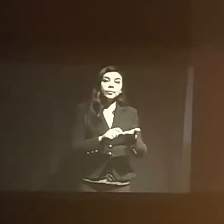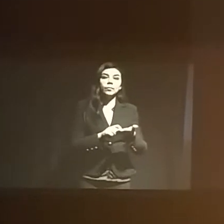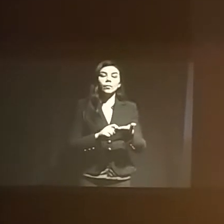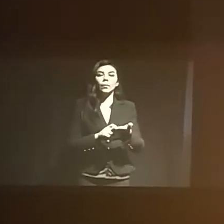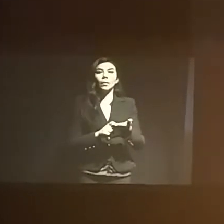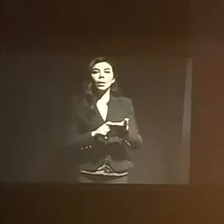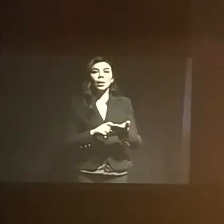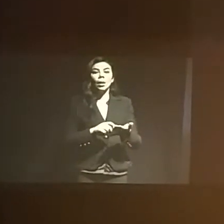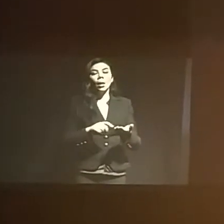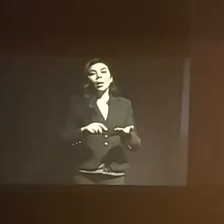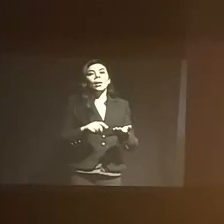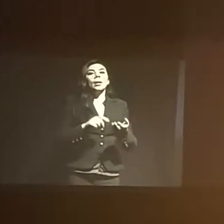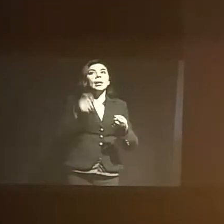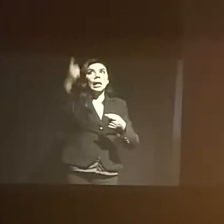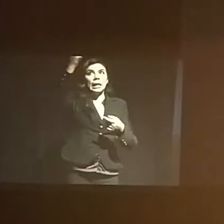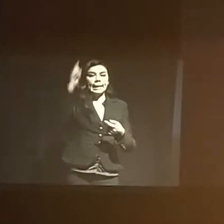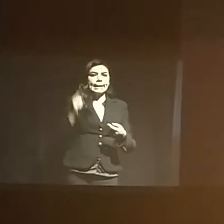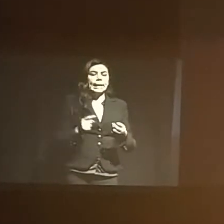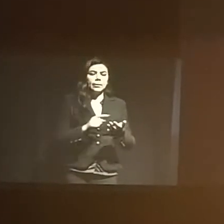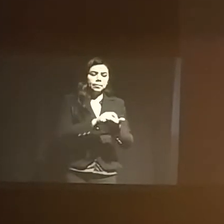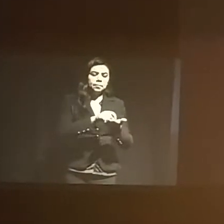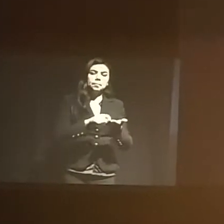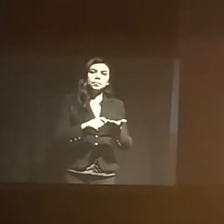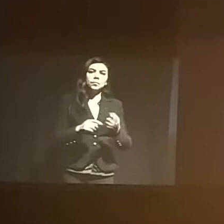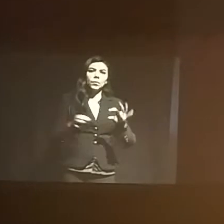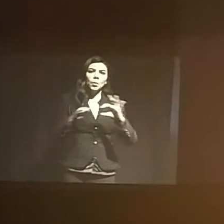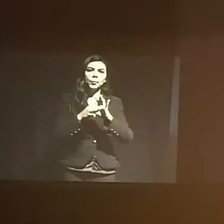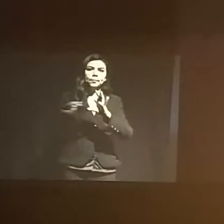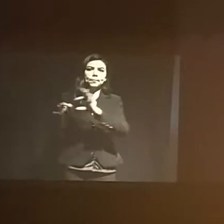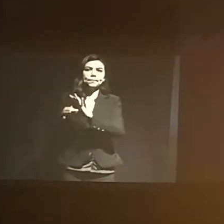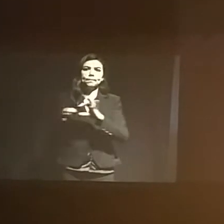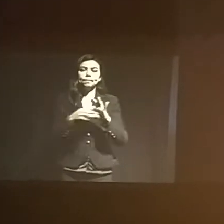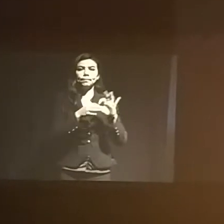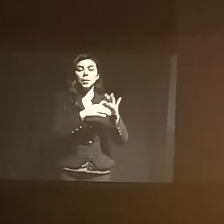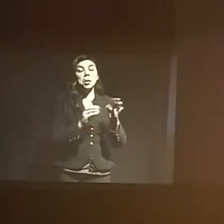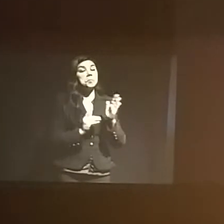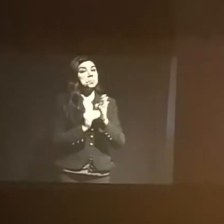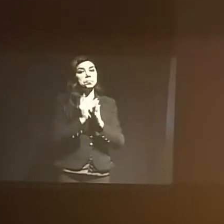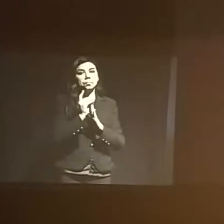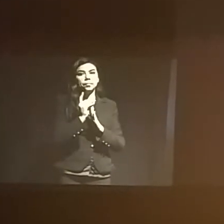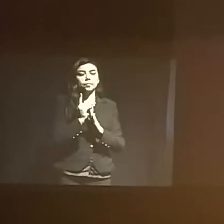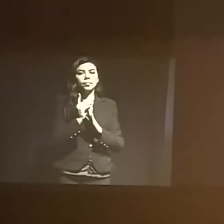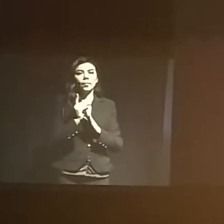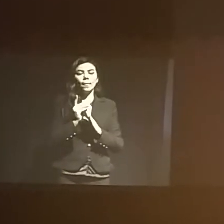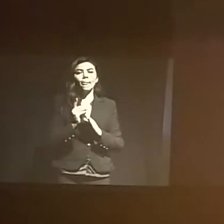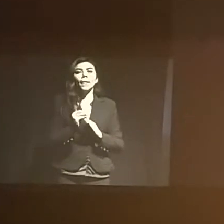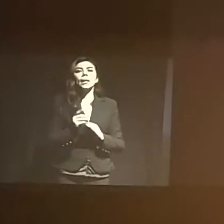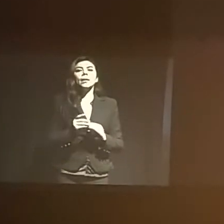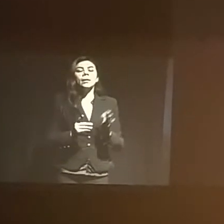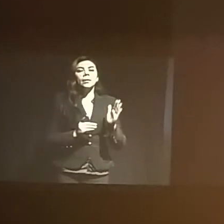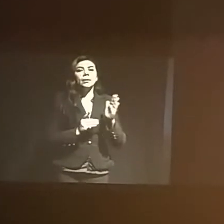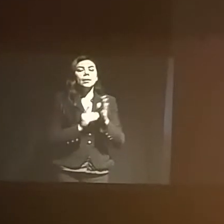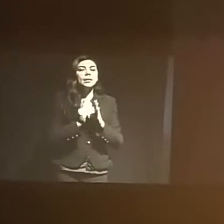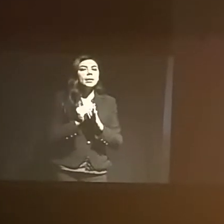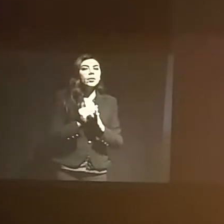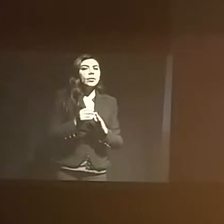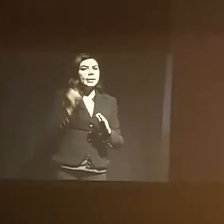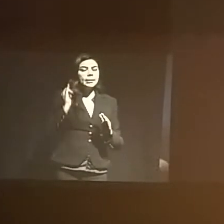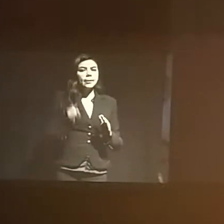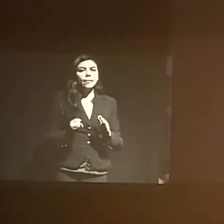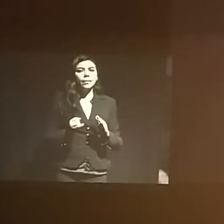intervenciones electromecánicas. Todas esas son ámbitos en los que se desarrolla. Y se desarrolla, pero